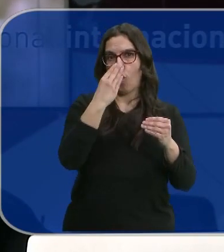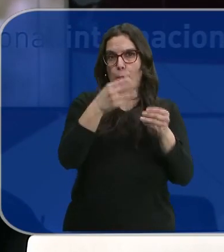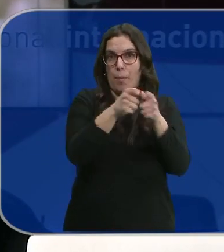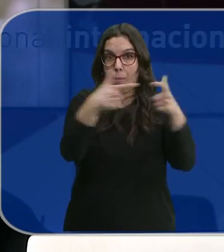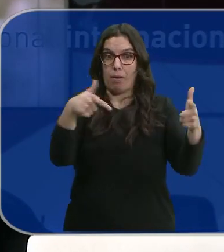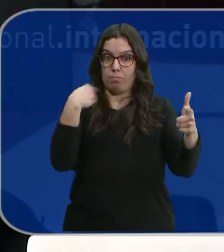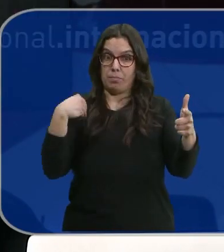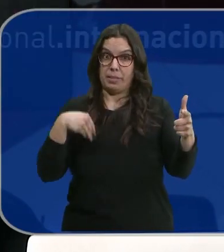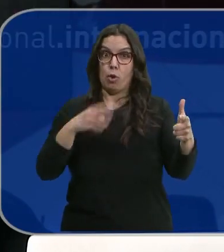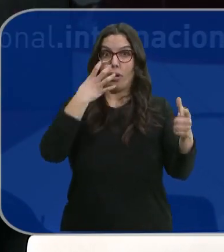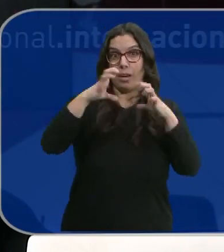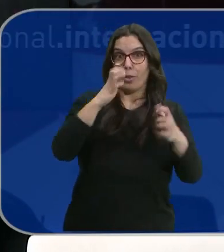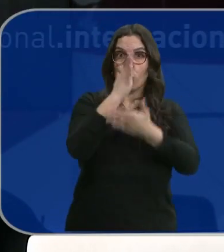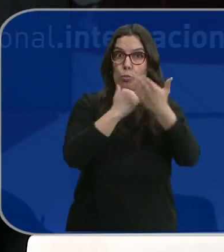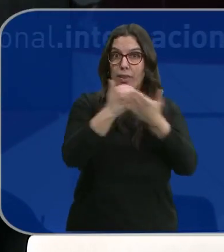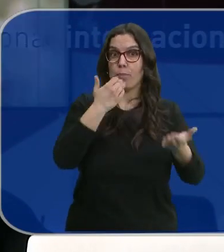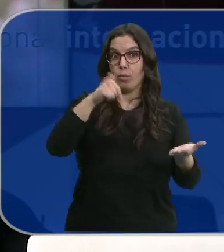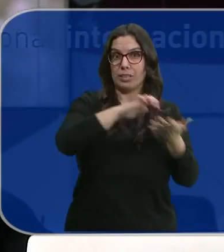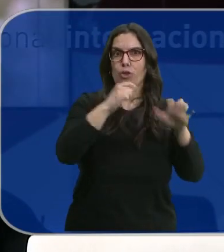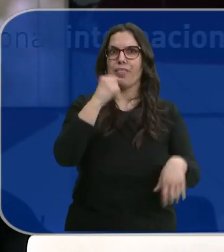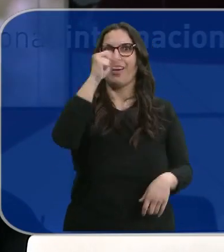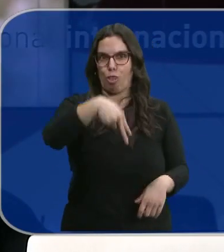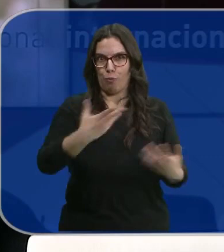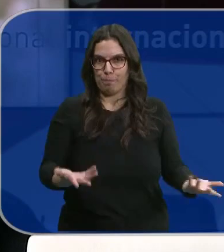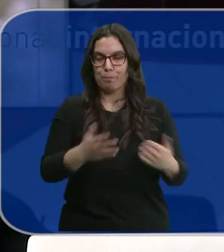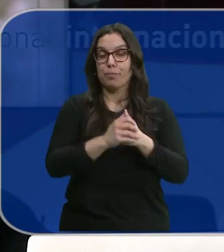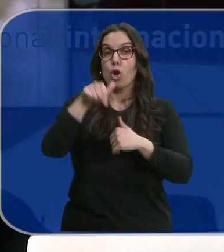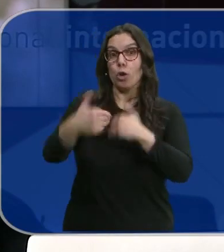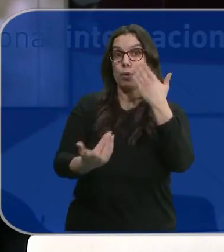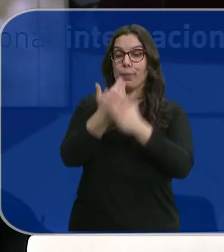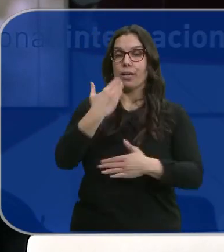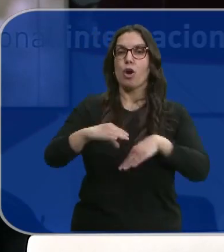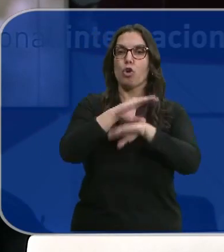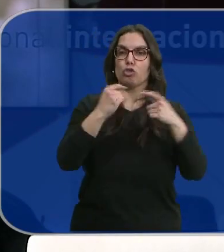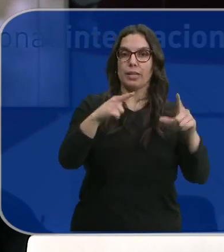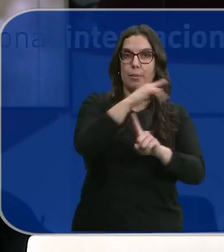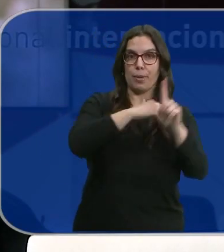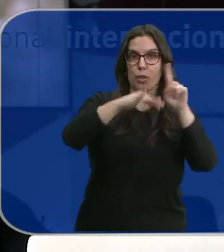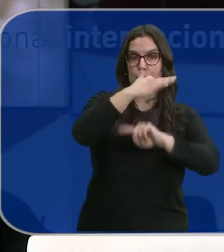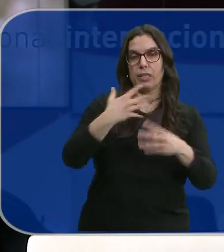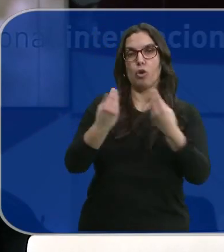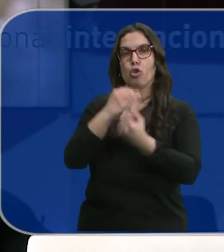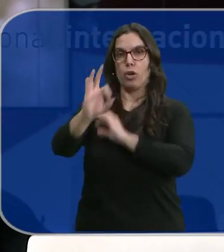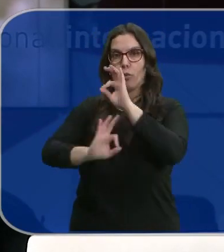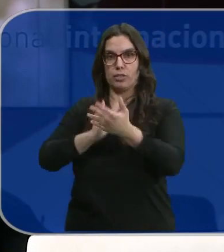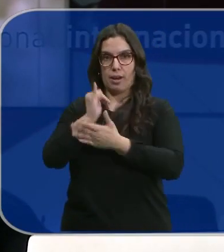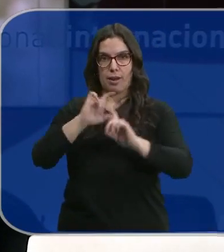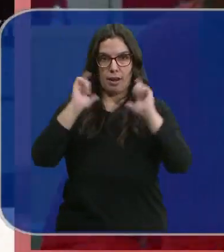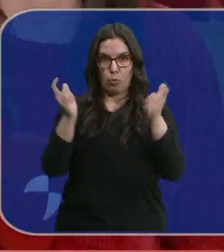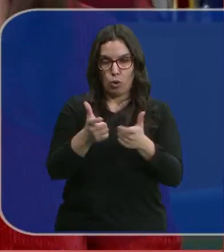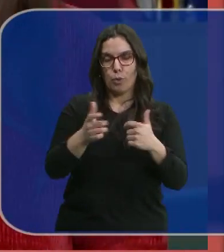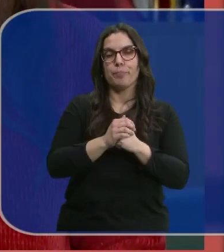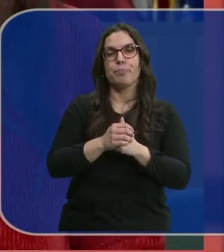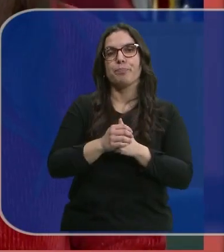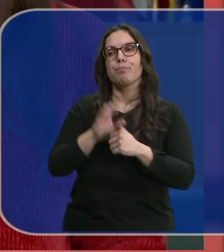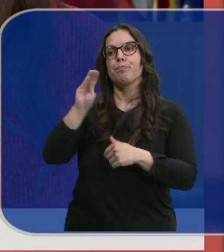así a las reclamaciones de comunidades autónomas como Castilla y León. Esta mañana se ha reunido la Consejería de Medio Ambiente con las organizaciones